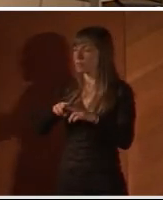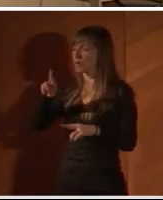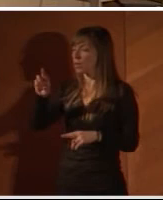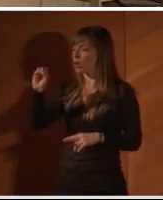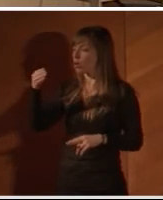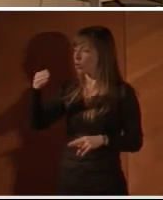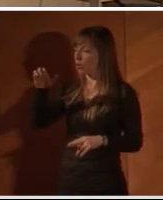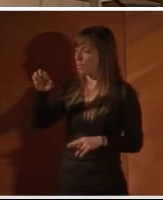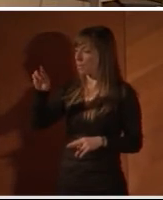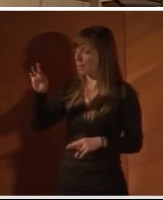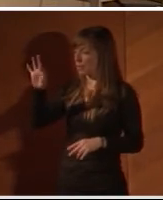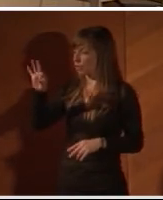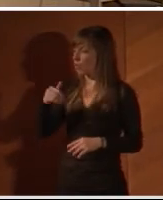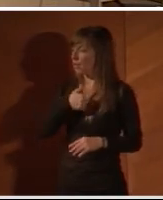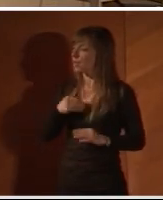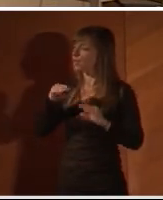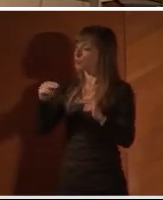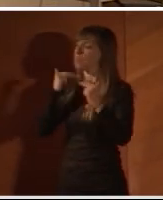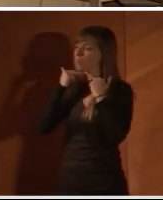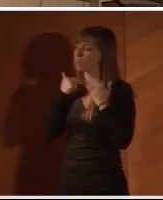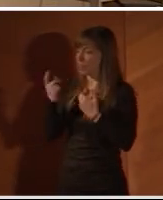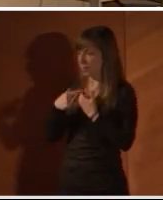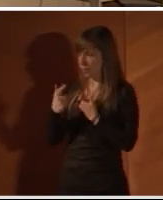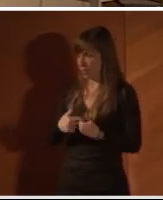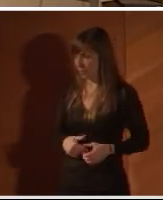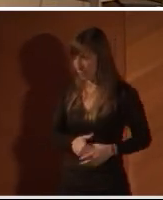Jaramillo, diputado de Participación.